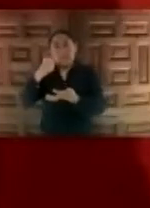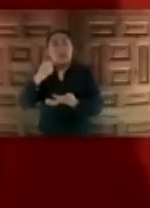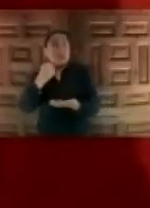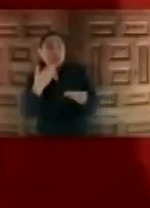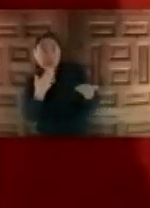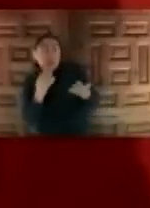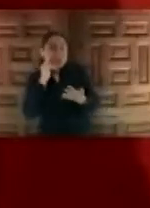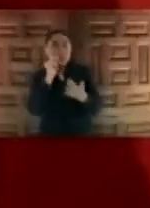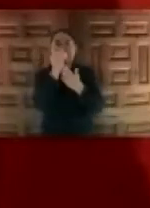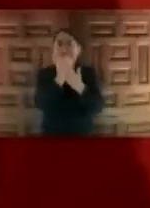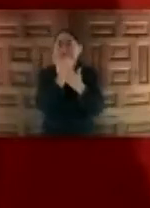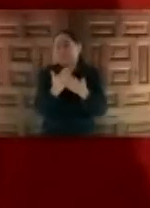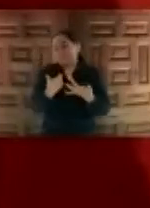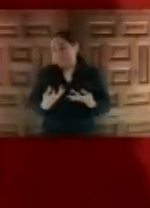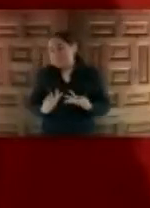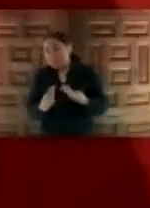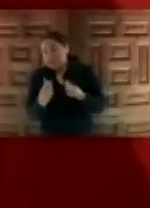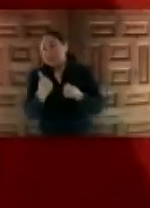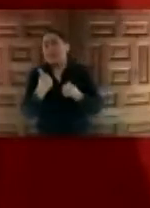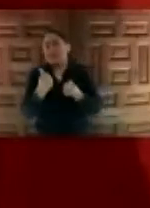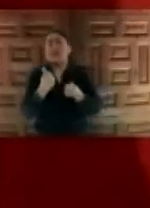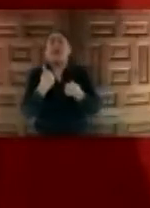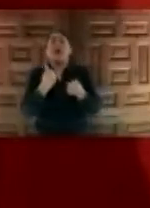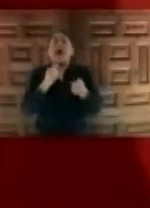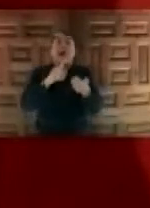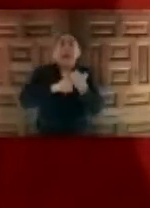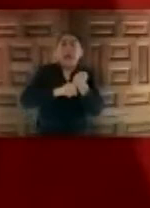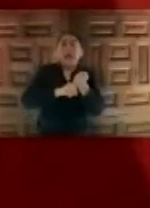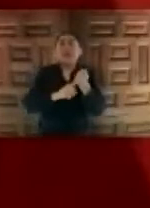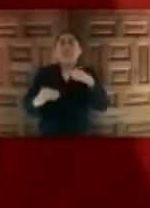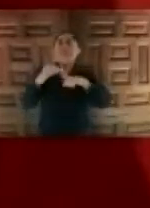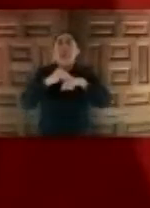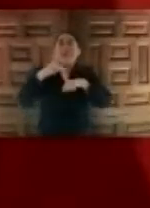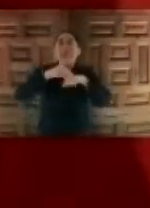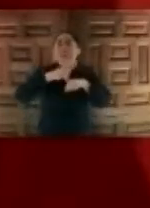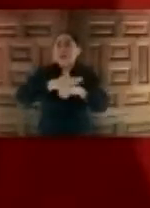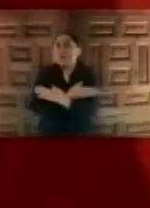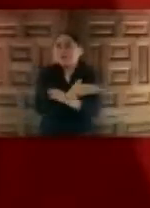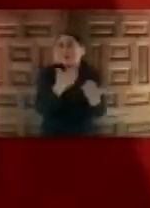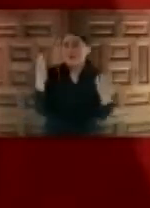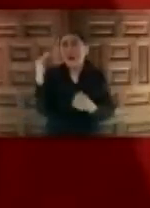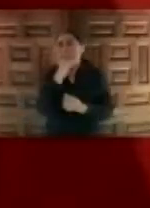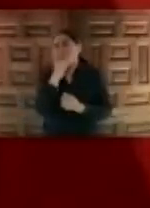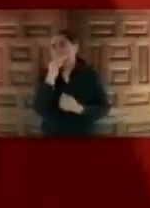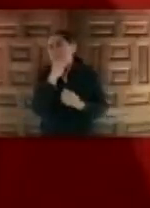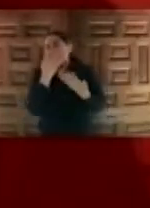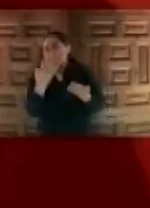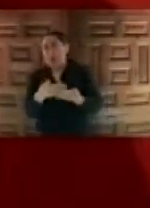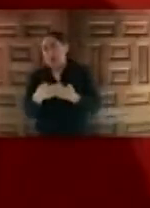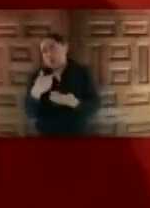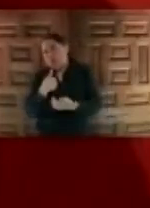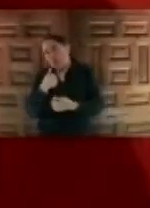disminución de ingresos que se observe derivado de la implementación de la gratuidad. Yo pregunto aquí, ¿cuál es la apuesta de